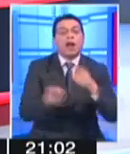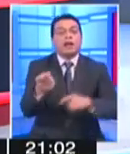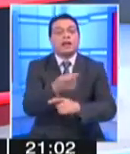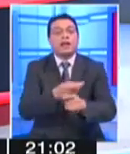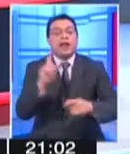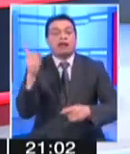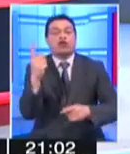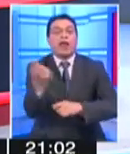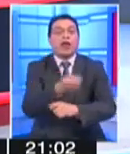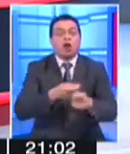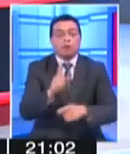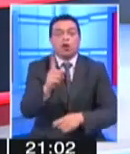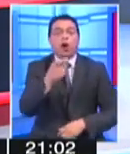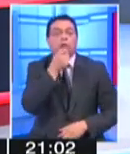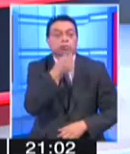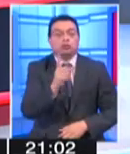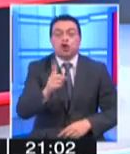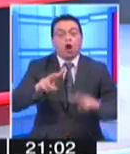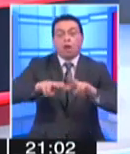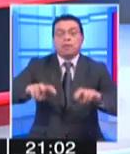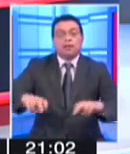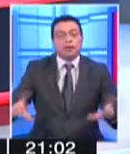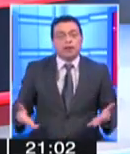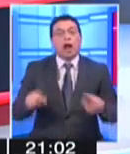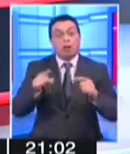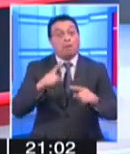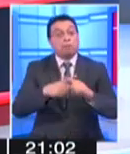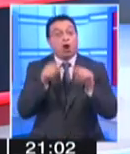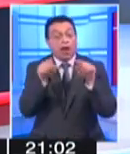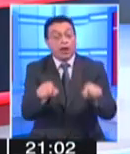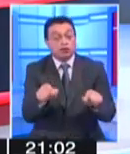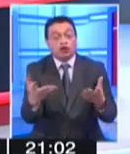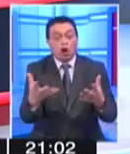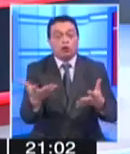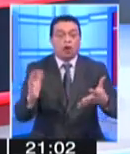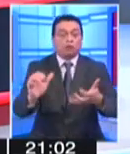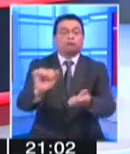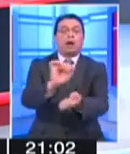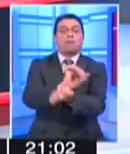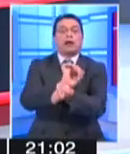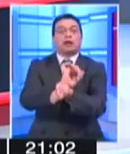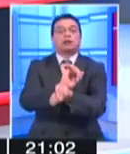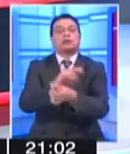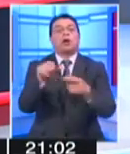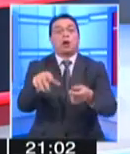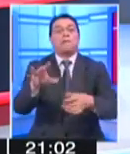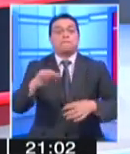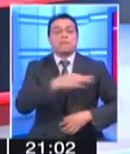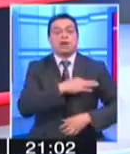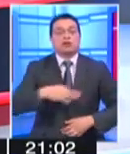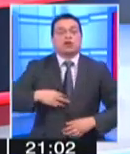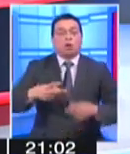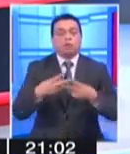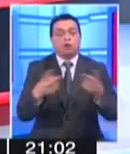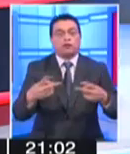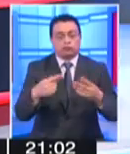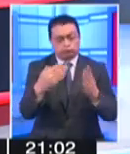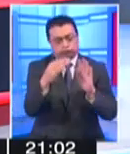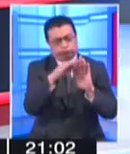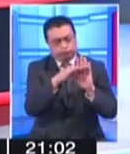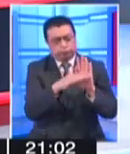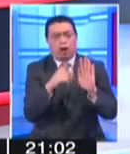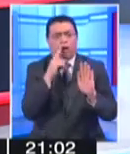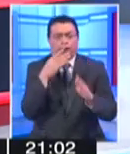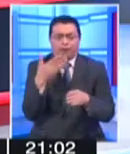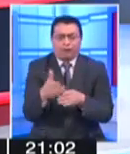al menos por ahora, no denuncia ni investiga y que, por lo tanto, amarra de manos al Ministerio Público. Antecedentes de sobra para concluir que